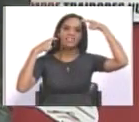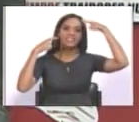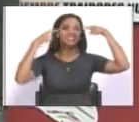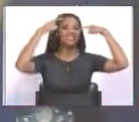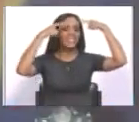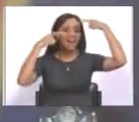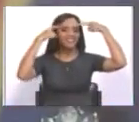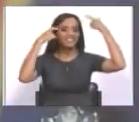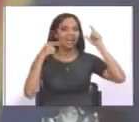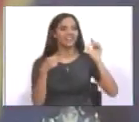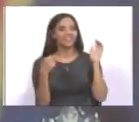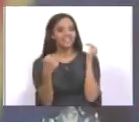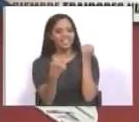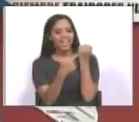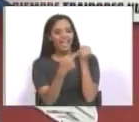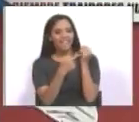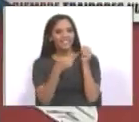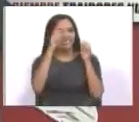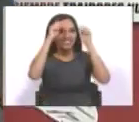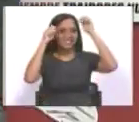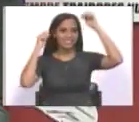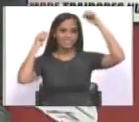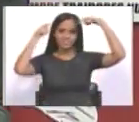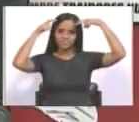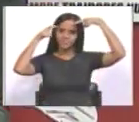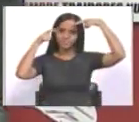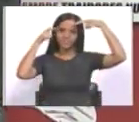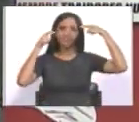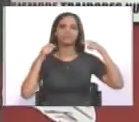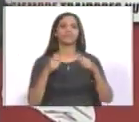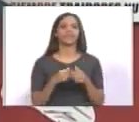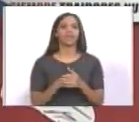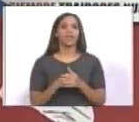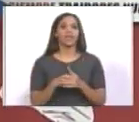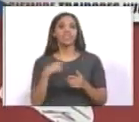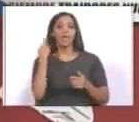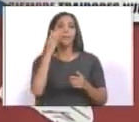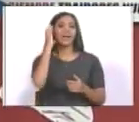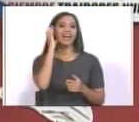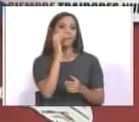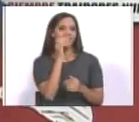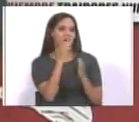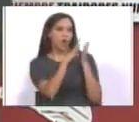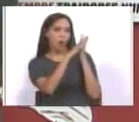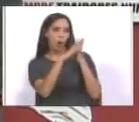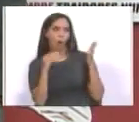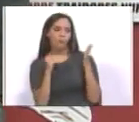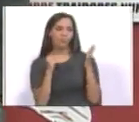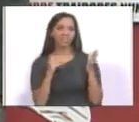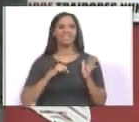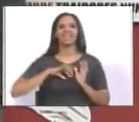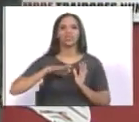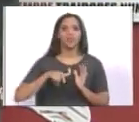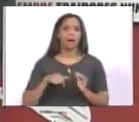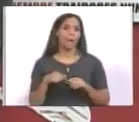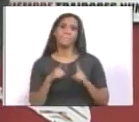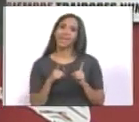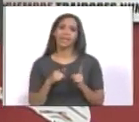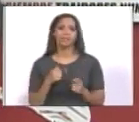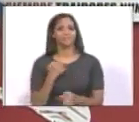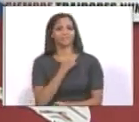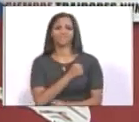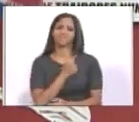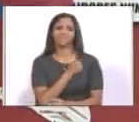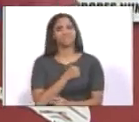Chávez, esta sí. Después vino Capriles, que es un pillo, y se quiso robar la gorra. Pero ya, te acabaste, cabuevela. El